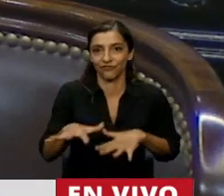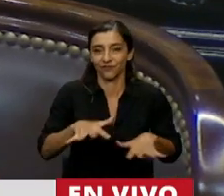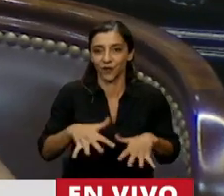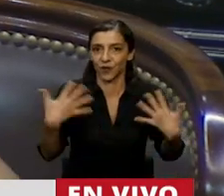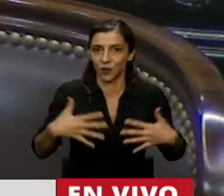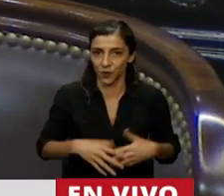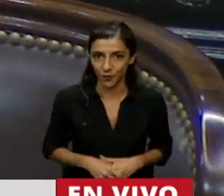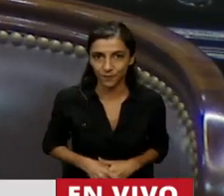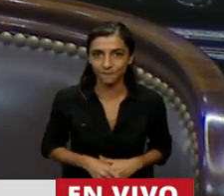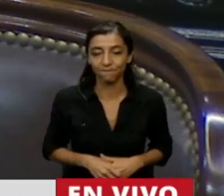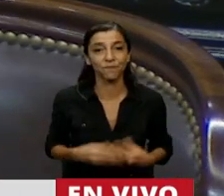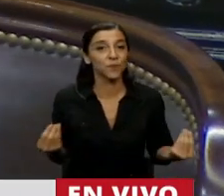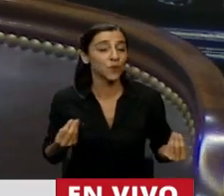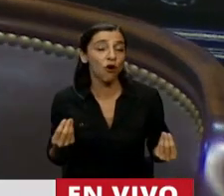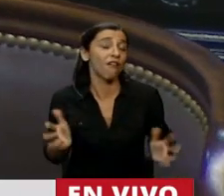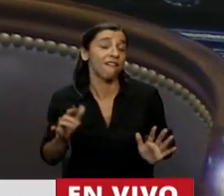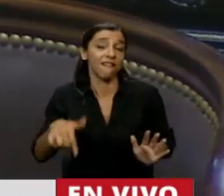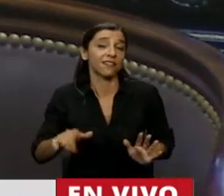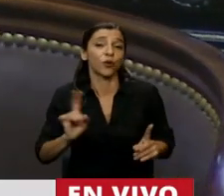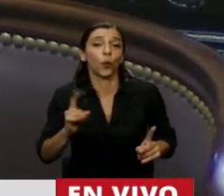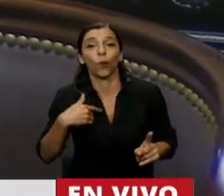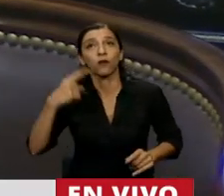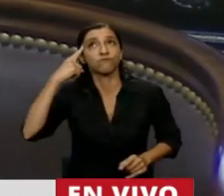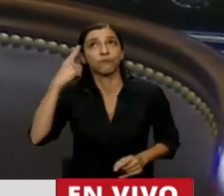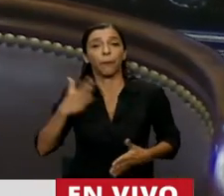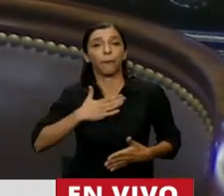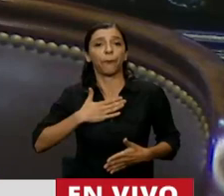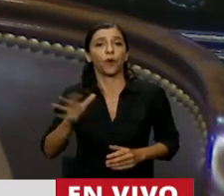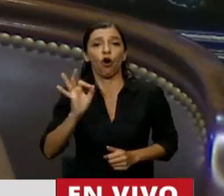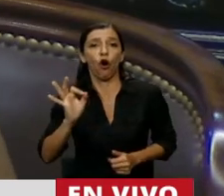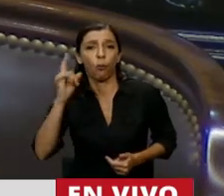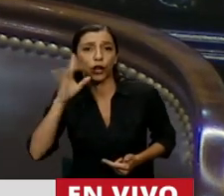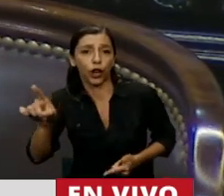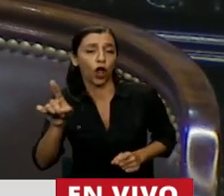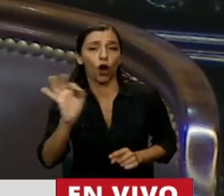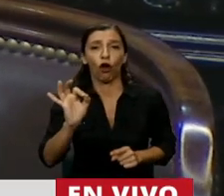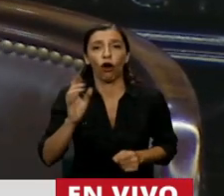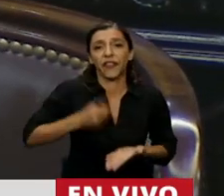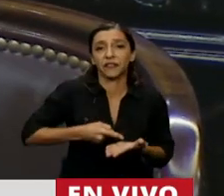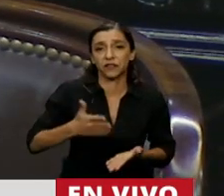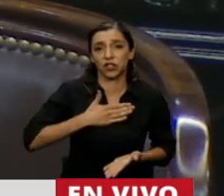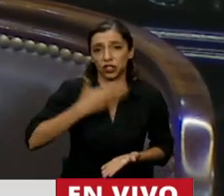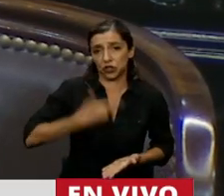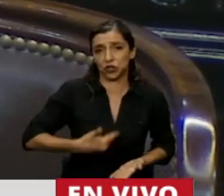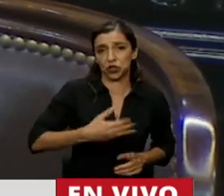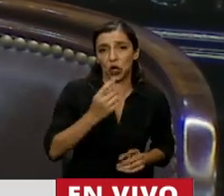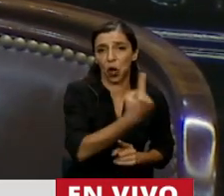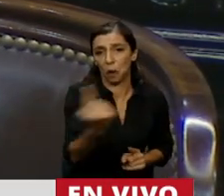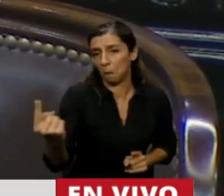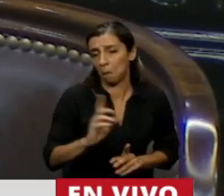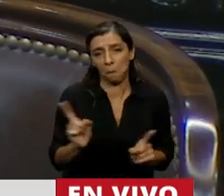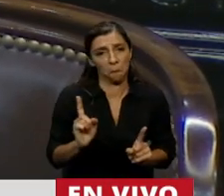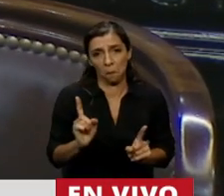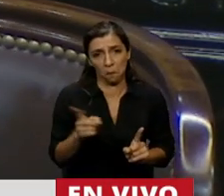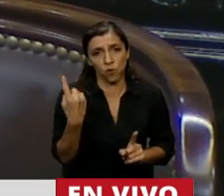porque fundamentalmente trasciende a las creencias y a las definiciones y elecciones personales. Estamos hablando de legislar para